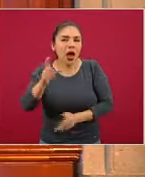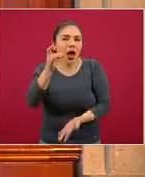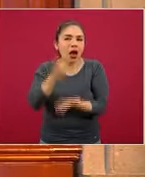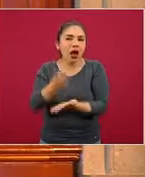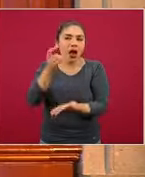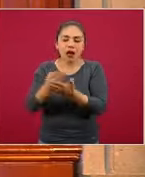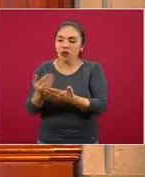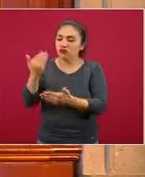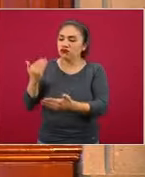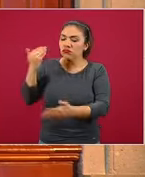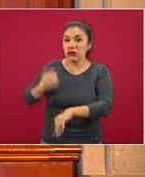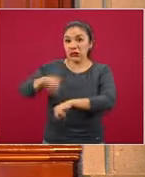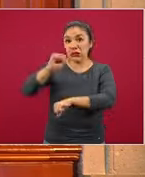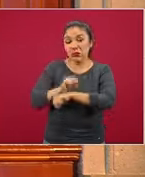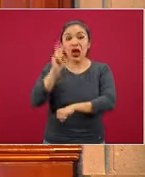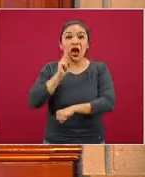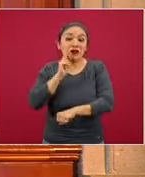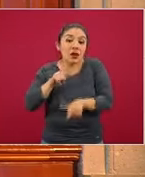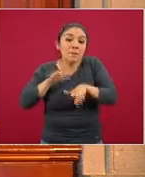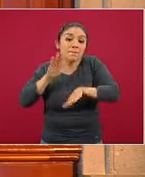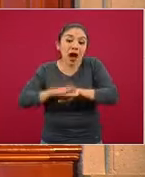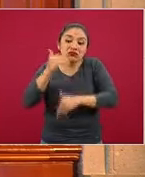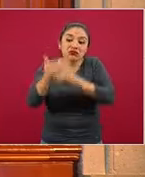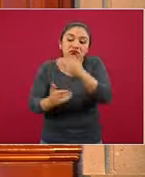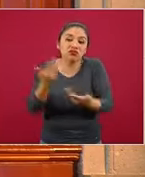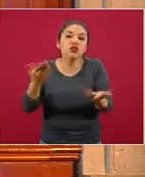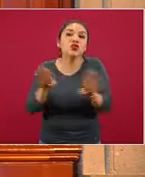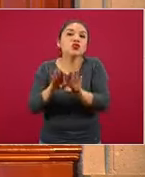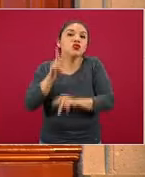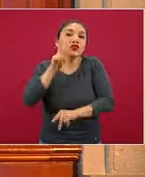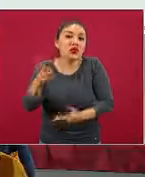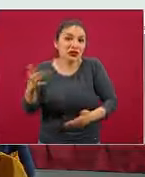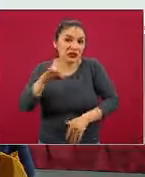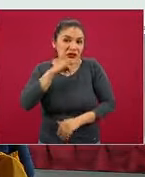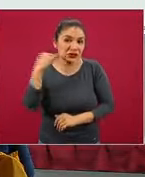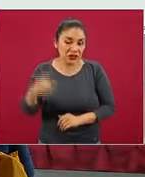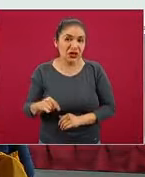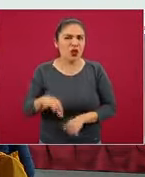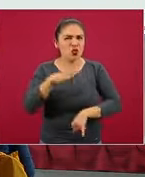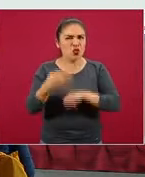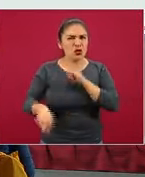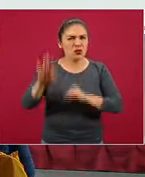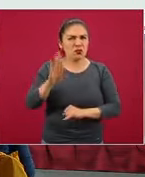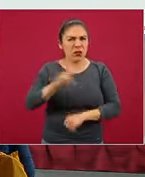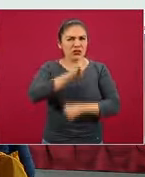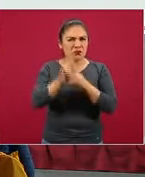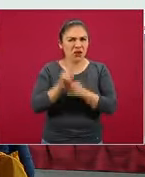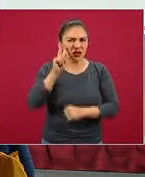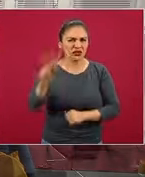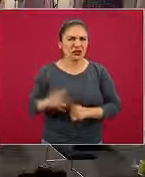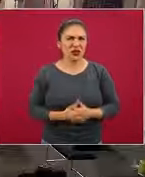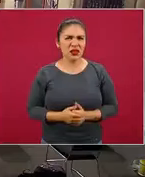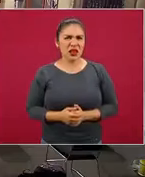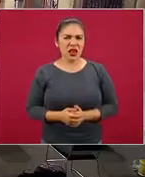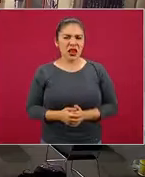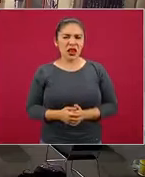últimas semanas. Vamos a ver también cómo continúa Chile. Me parece que es el último de los países del